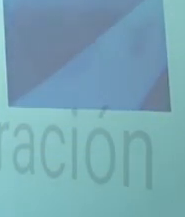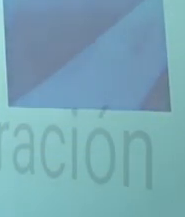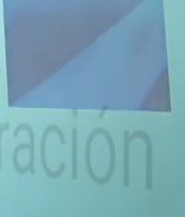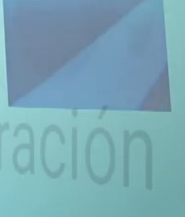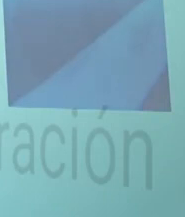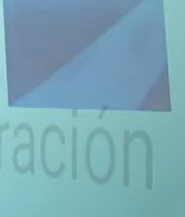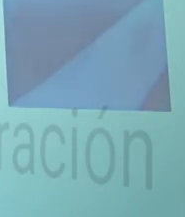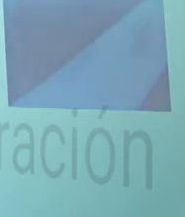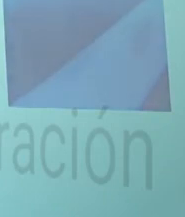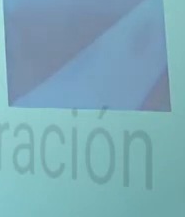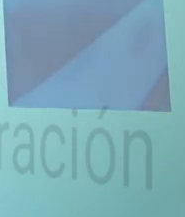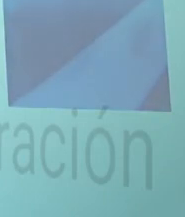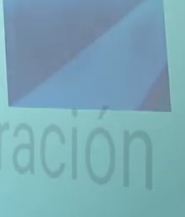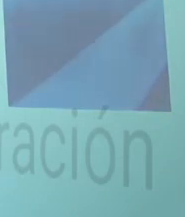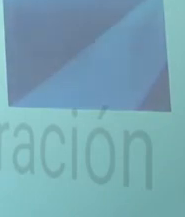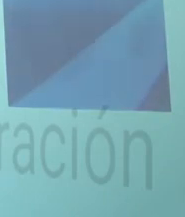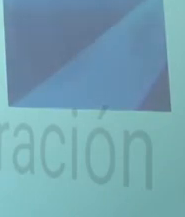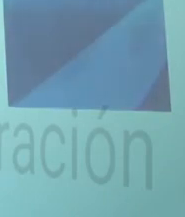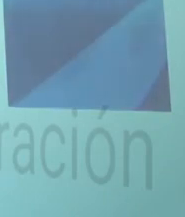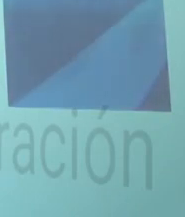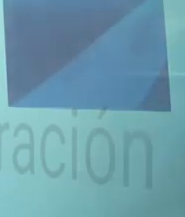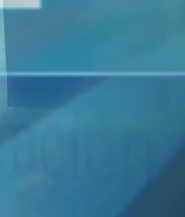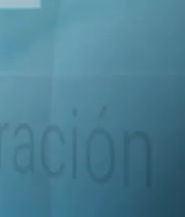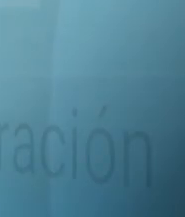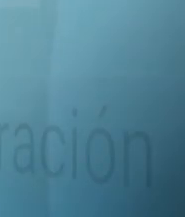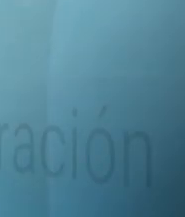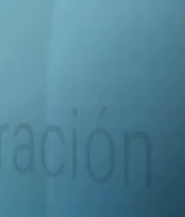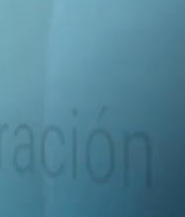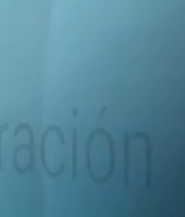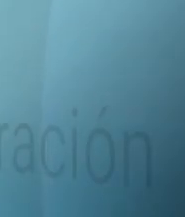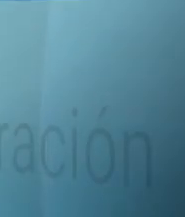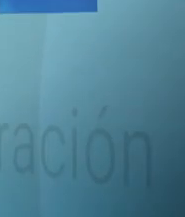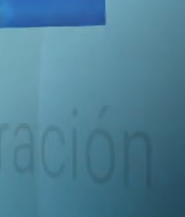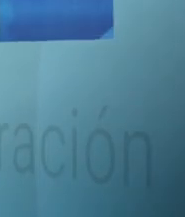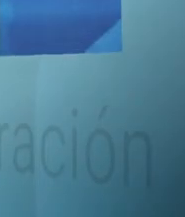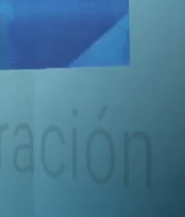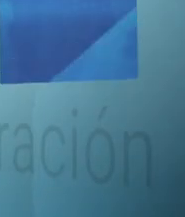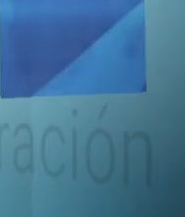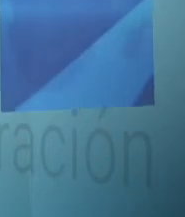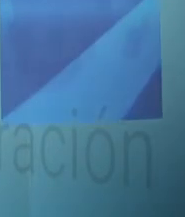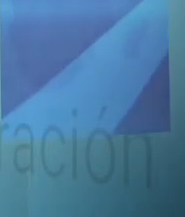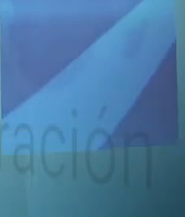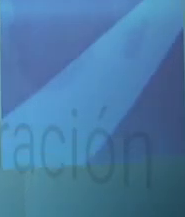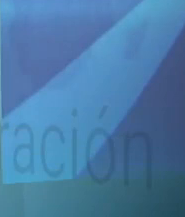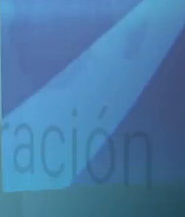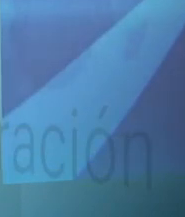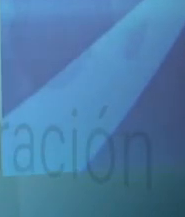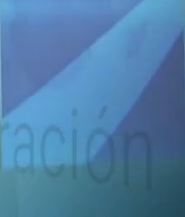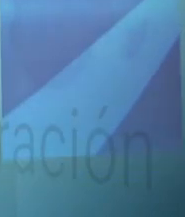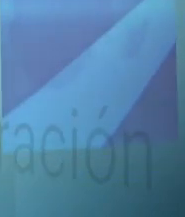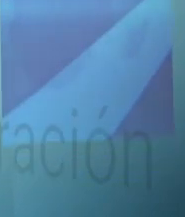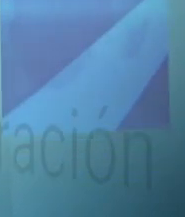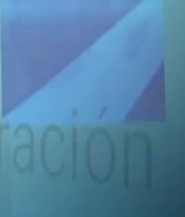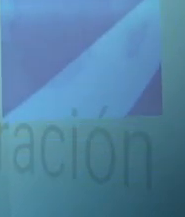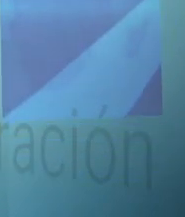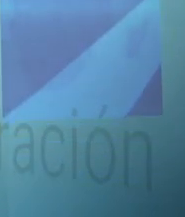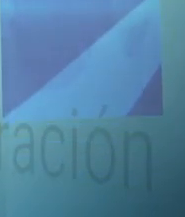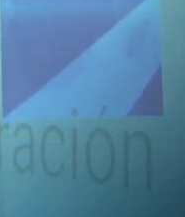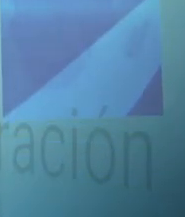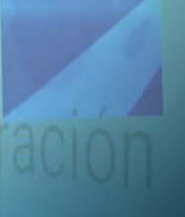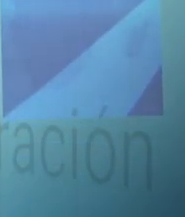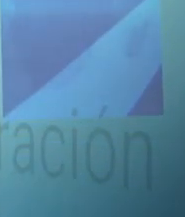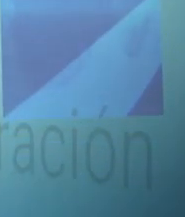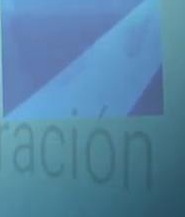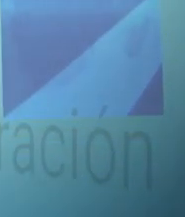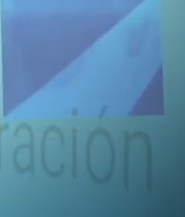viola los artículos 1 y 21 constitucionales. Además, estableció que las visitas domiciliarias para verificar el